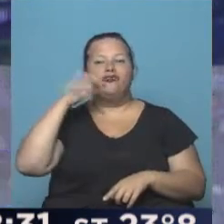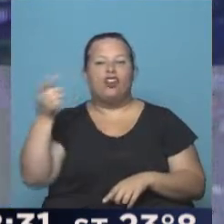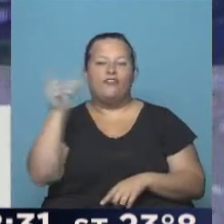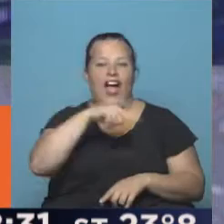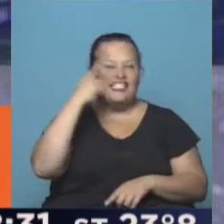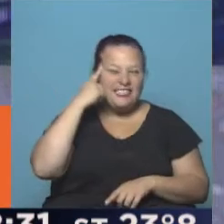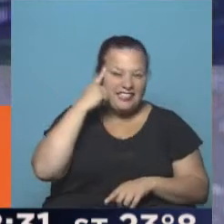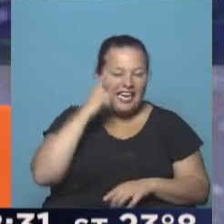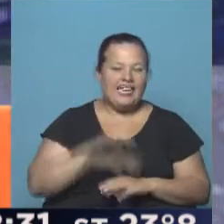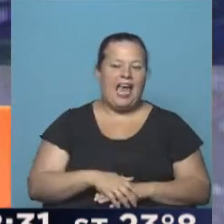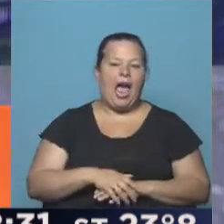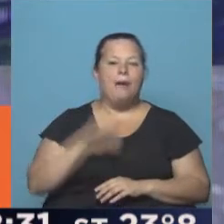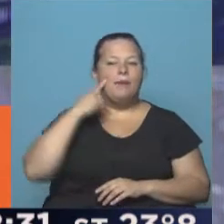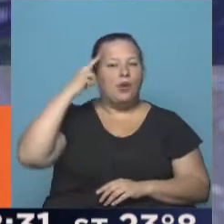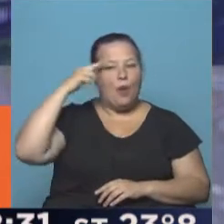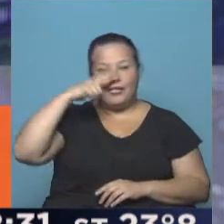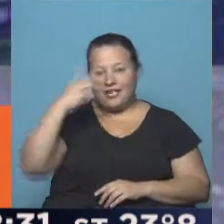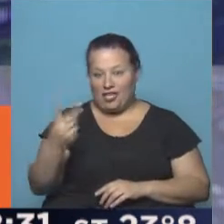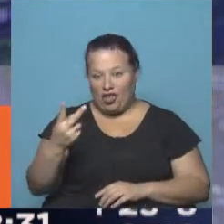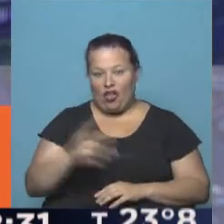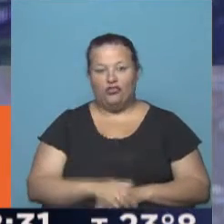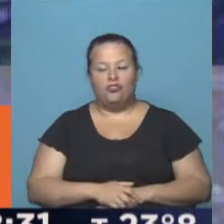China en 1972